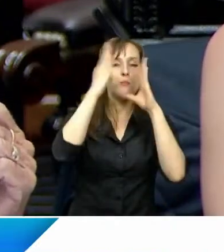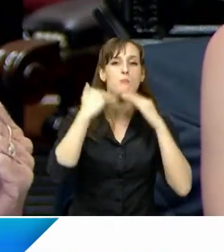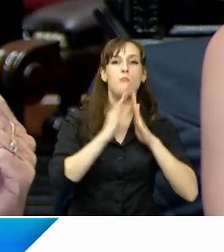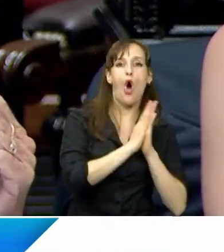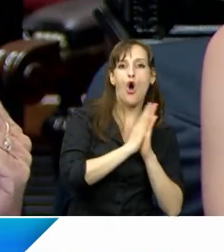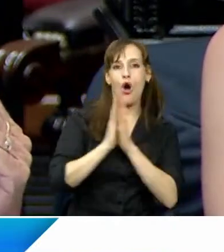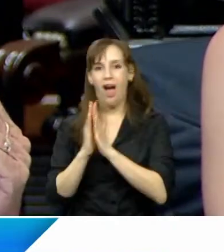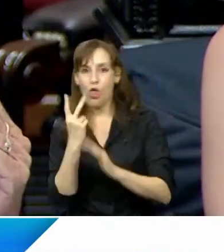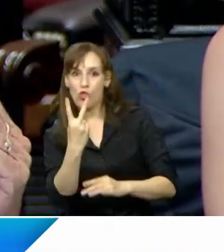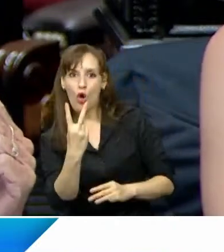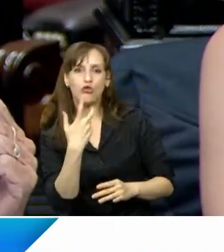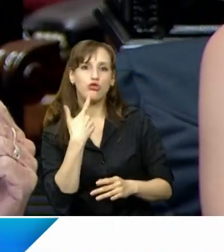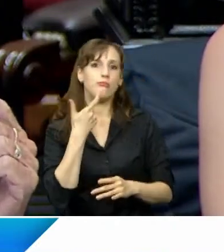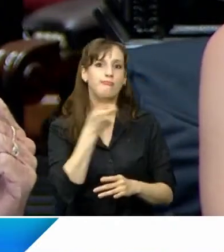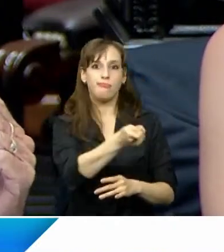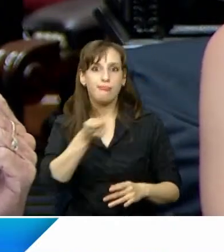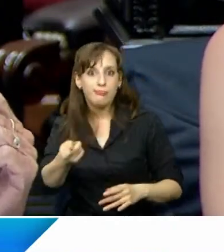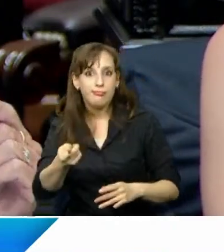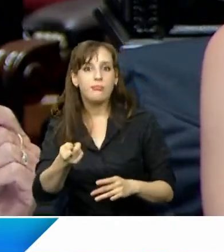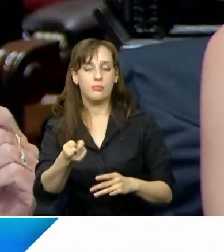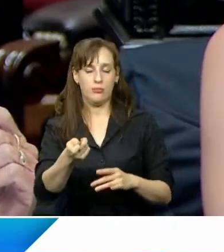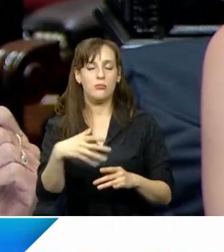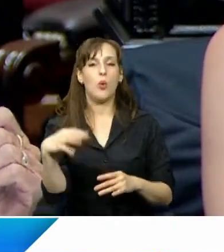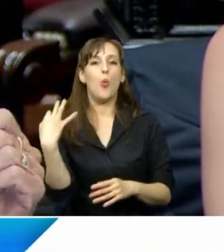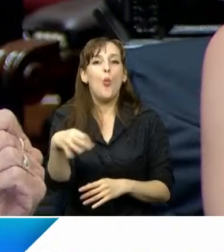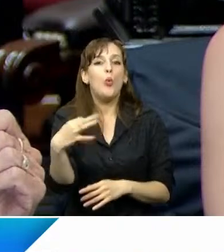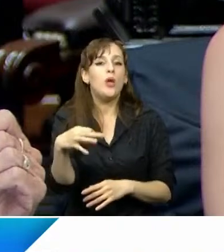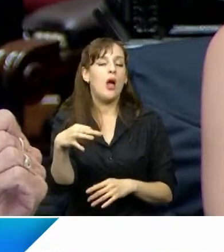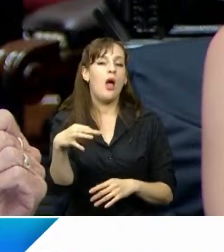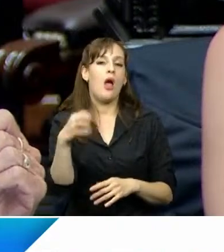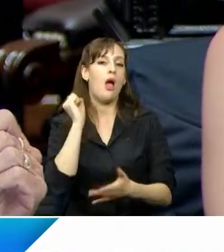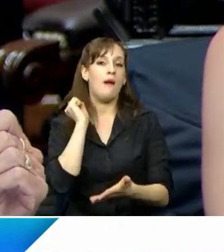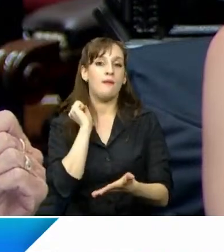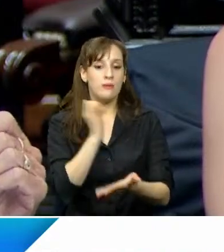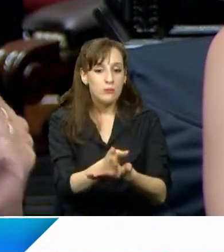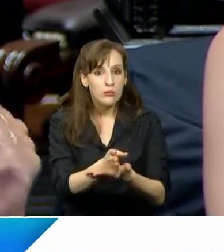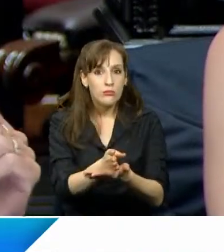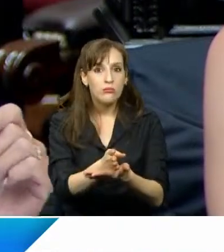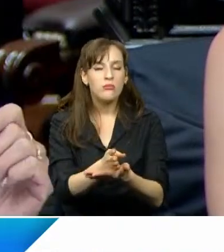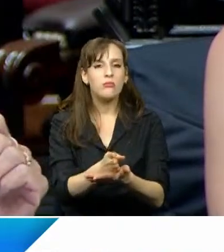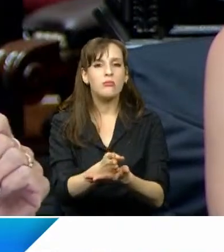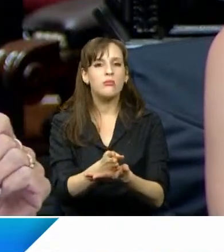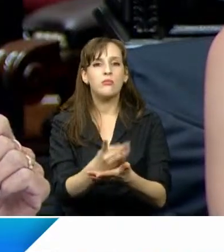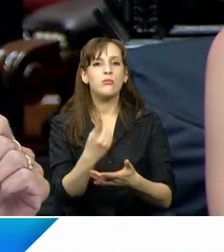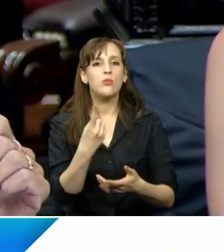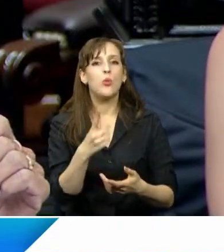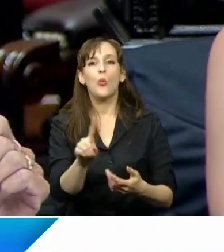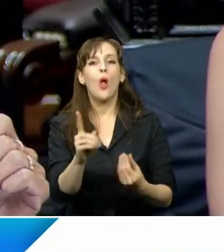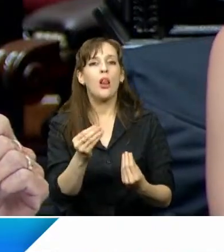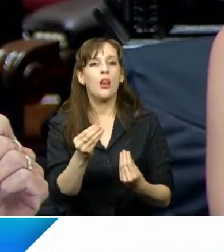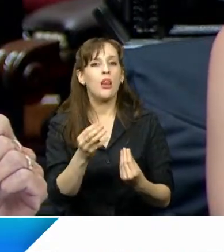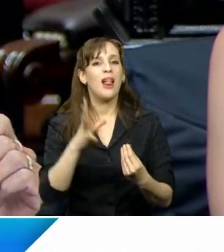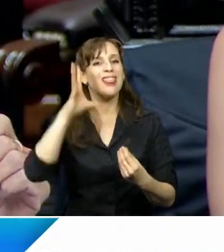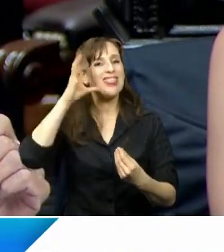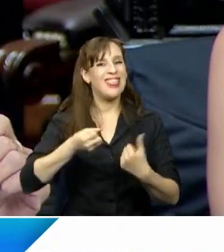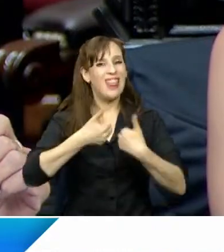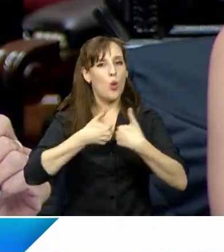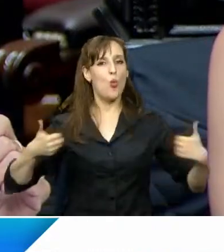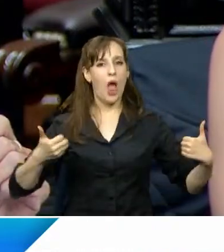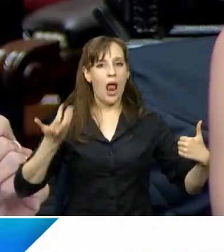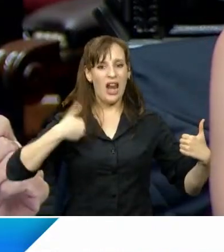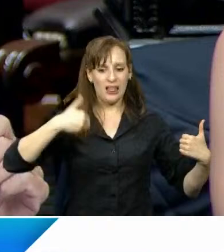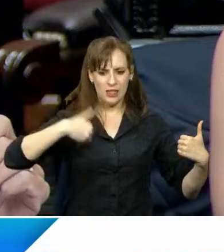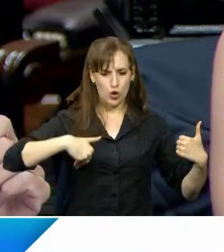única imputación y condena para Alfredo Artiz no fue de un tribunal argentino, fue de un tribunal